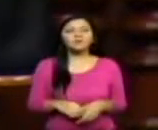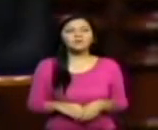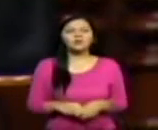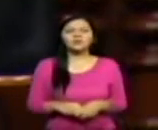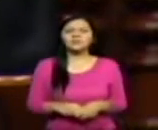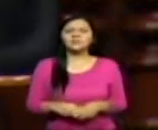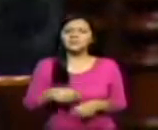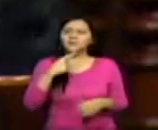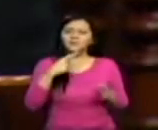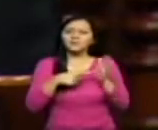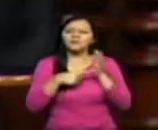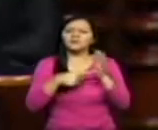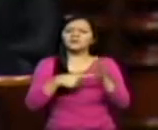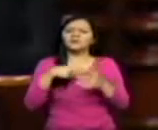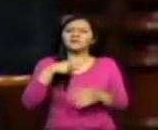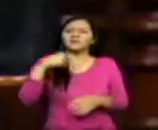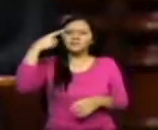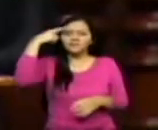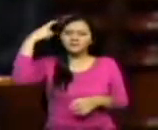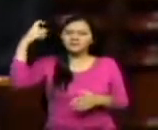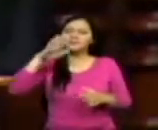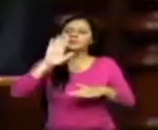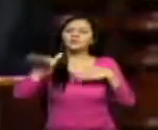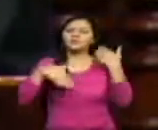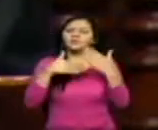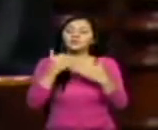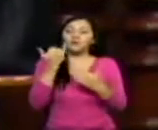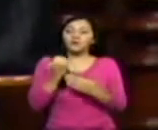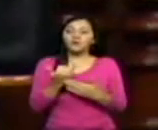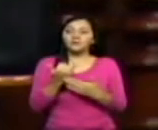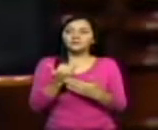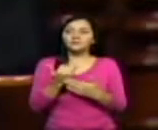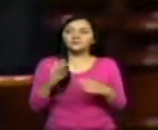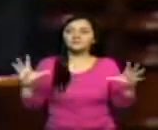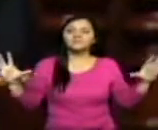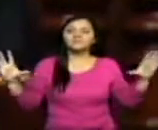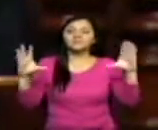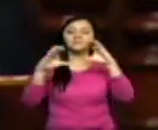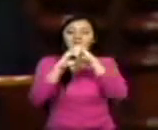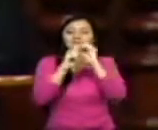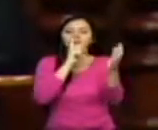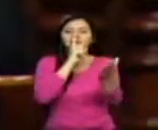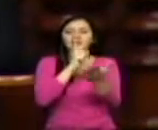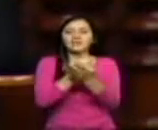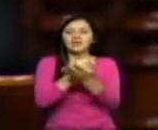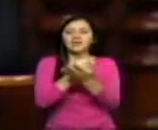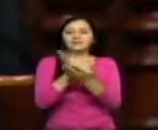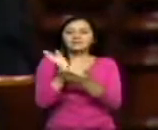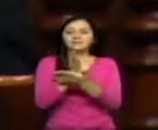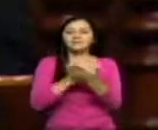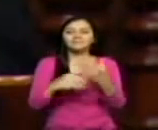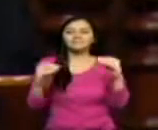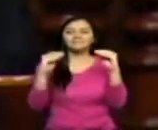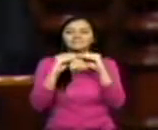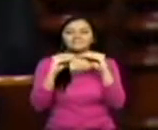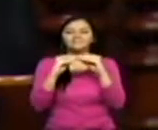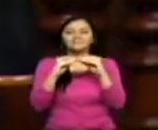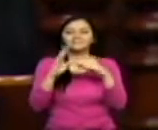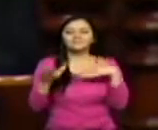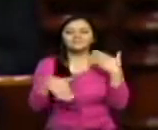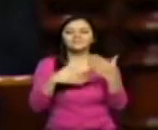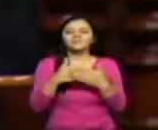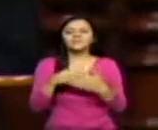Mi anhelo es que todos estos sueños sean una realidad compartida con los